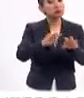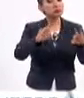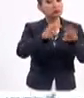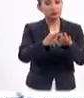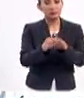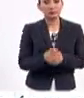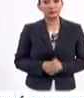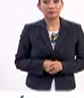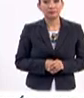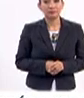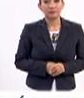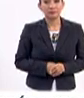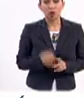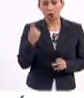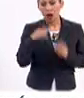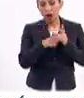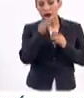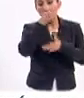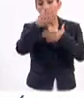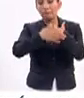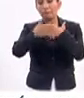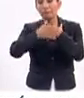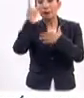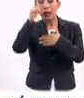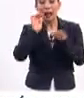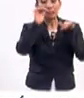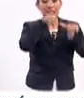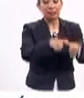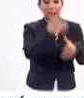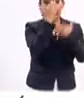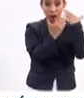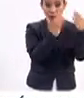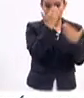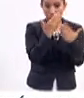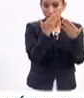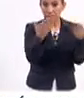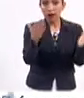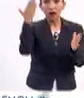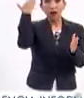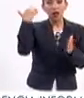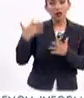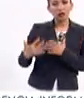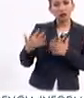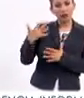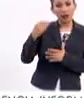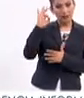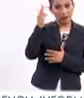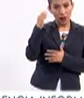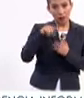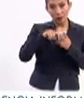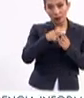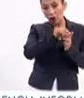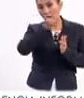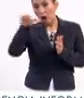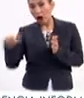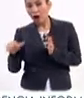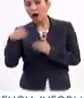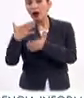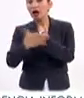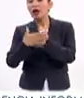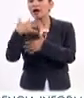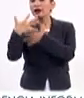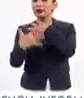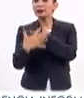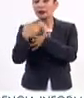Y precisamente algo que ya vimos, la convocatoria para inscribirse, que está abierta desde el 15 de febrero y hasta el